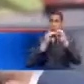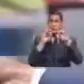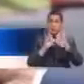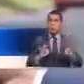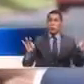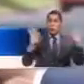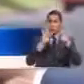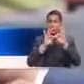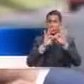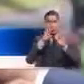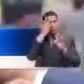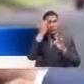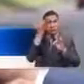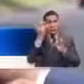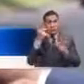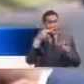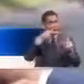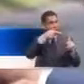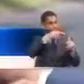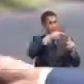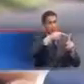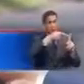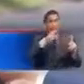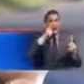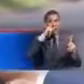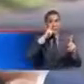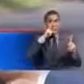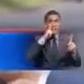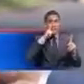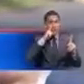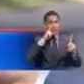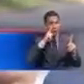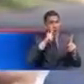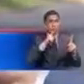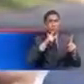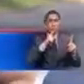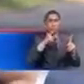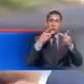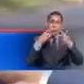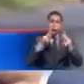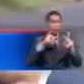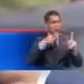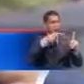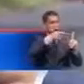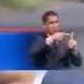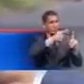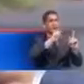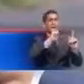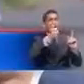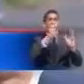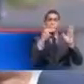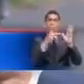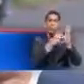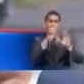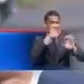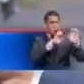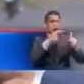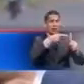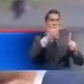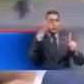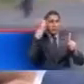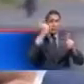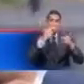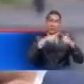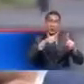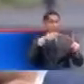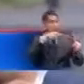hablando de un funcionario que en su momento se permitió tener una calificación de 10 sobre 10 y que hoy nos hemos dado cuenta que ha sido una de las personas más corruptas que ha